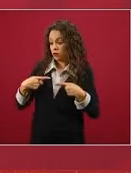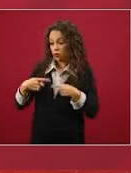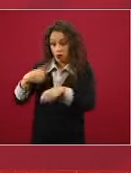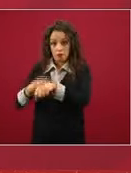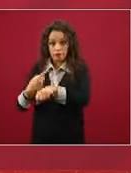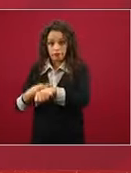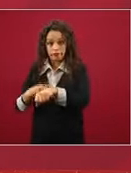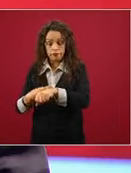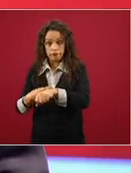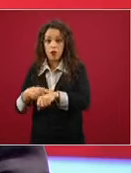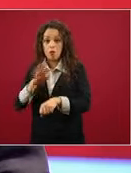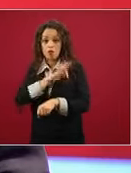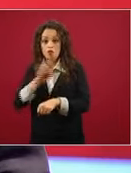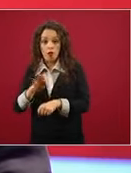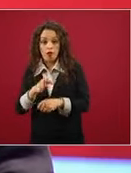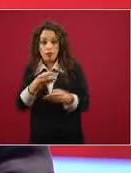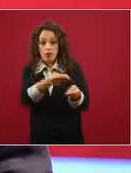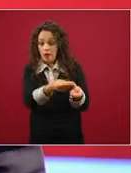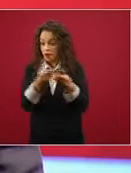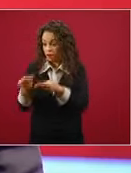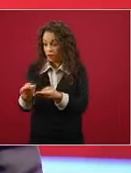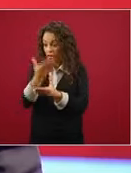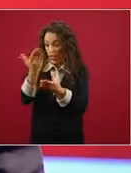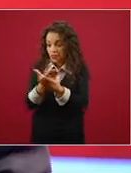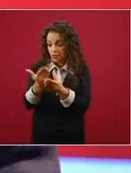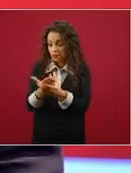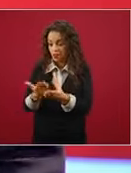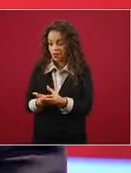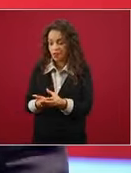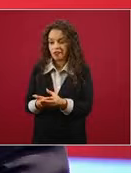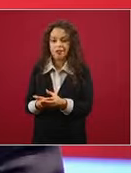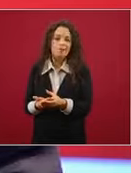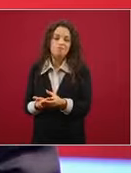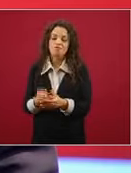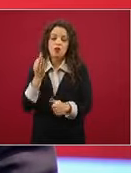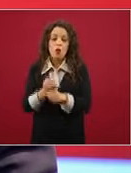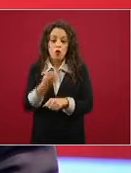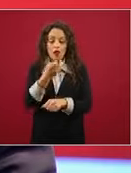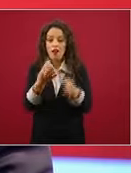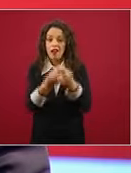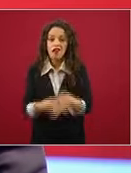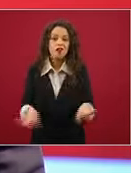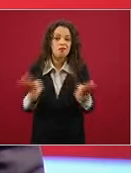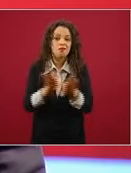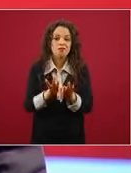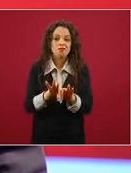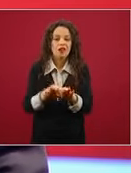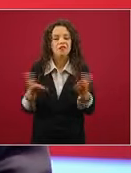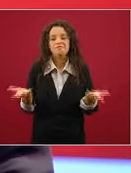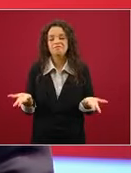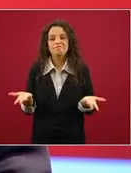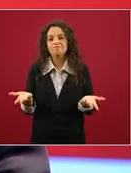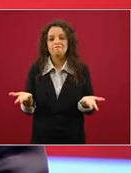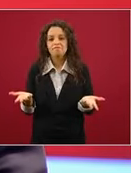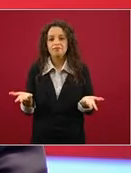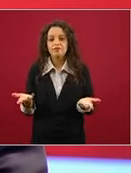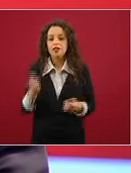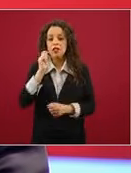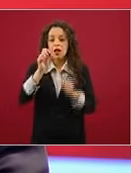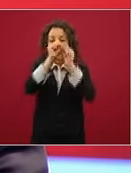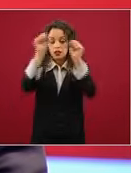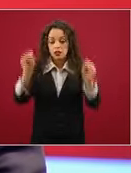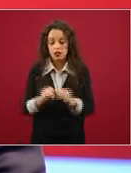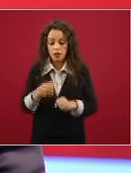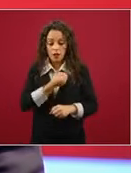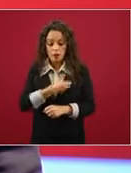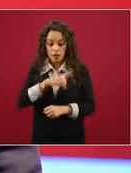porten su expediente, no es un objetivo a resolver ahorita. Es un problema añejísimo en el sistema de salud, no solo de México, sino